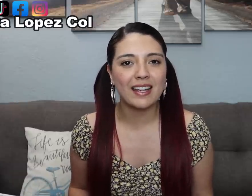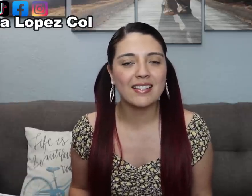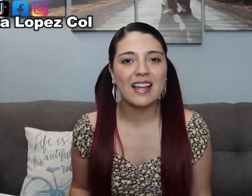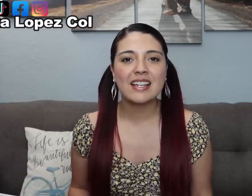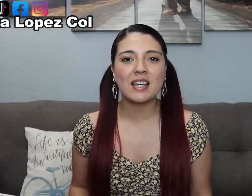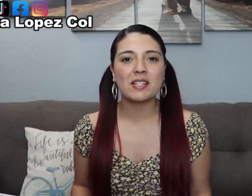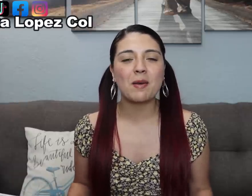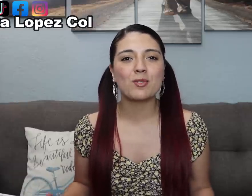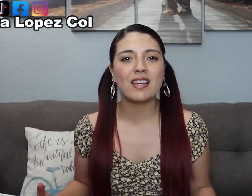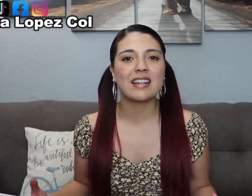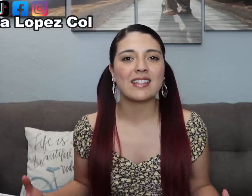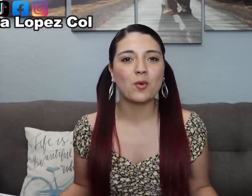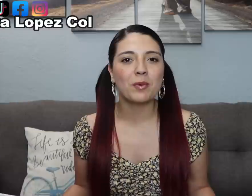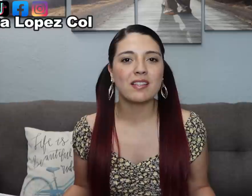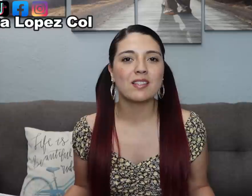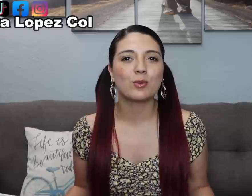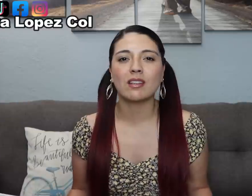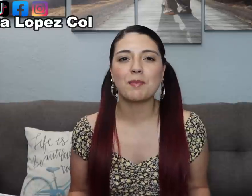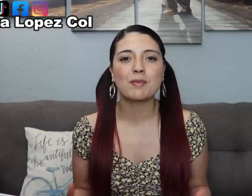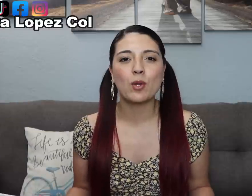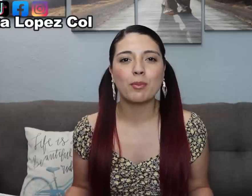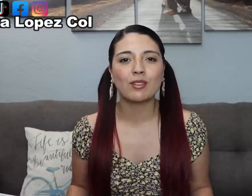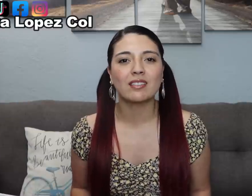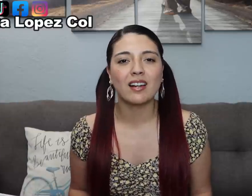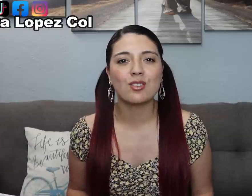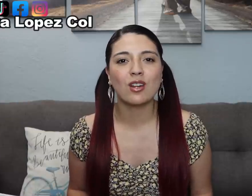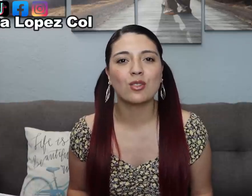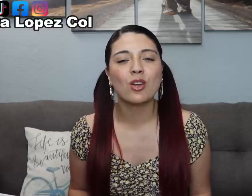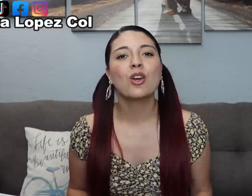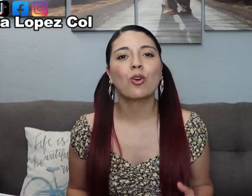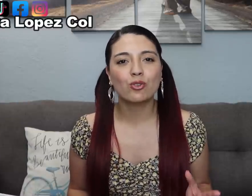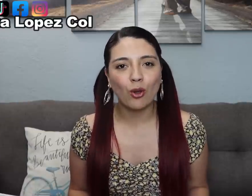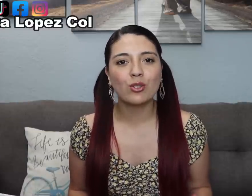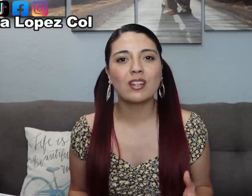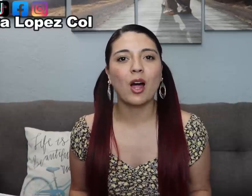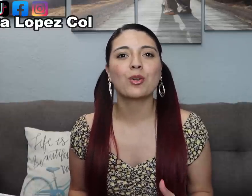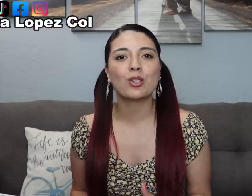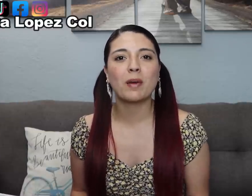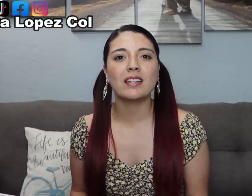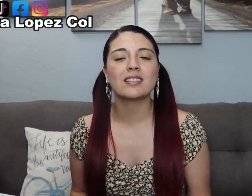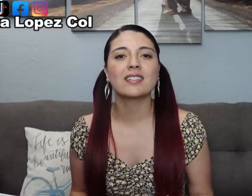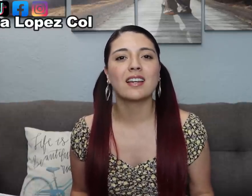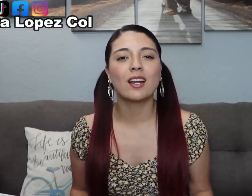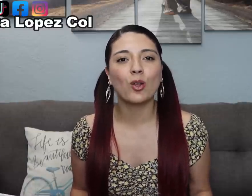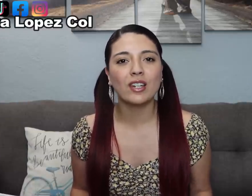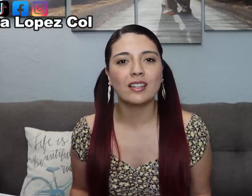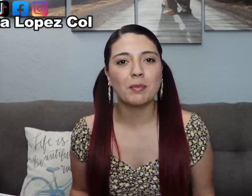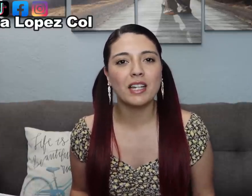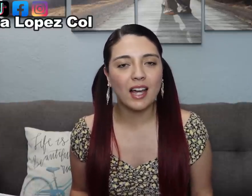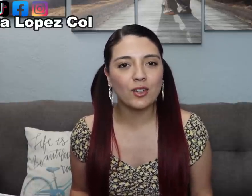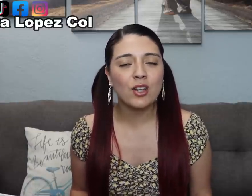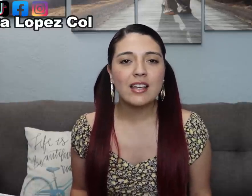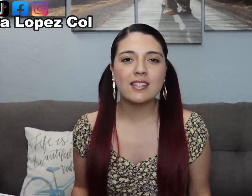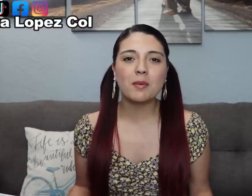las Américas. Ya sabemos que en esta cumbre se discuten temas muy importantes relacionados con todos y cada uno de los países que están en el